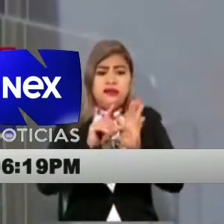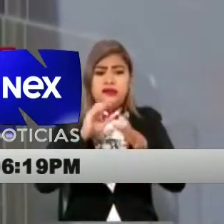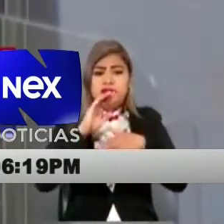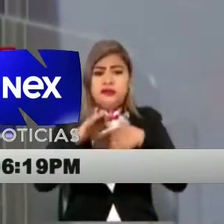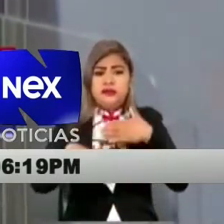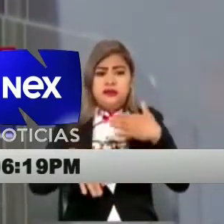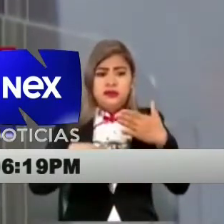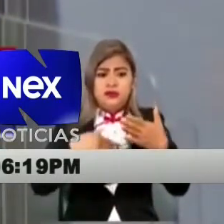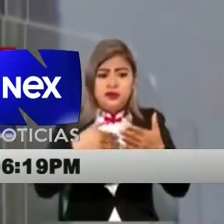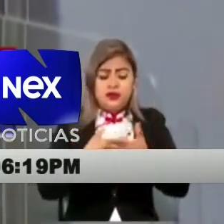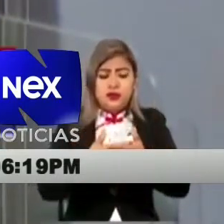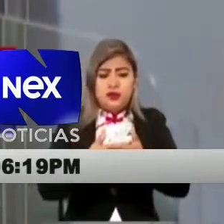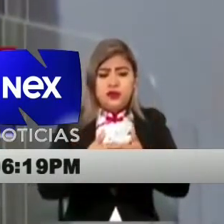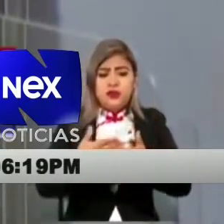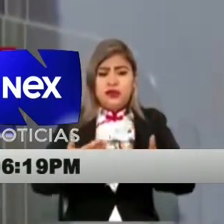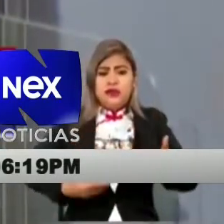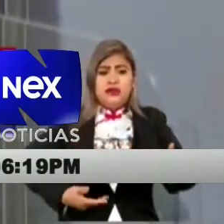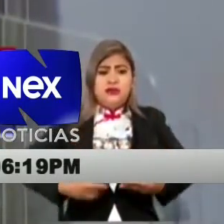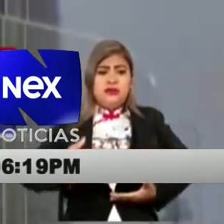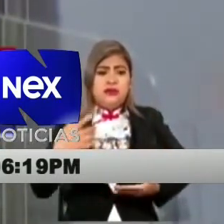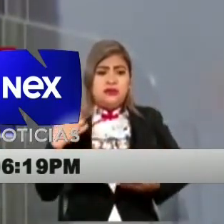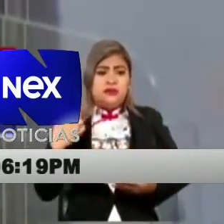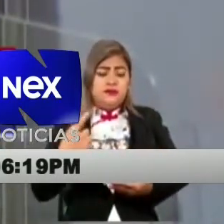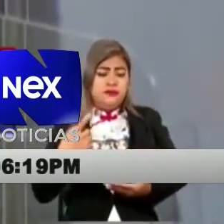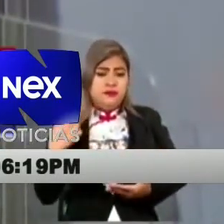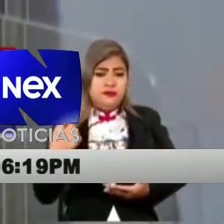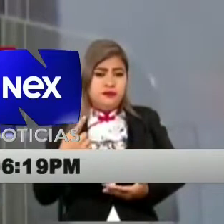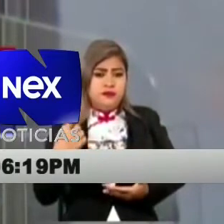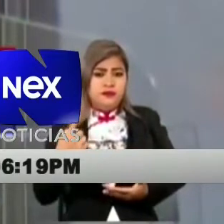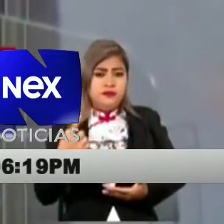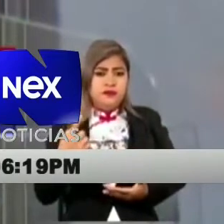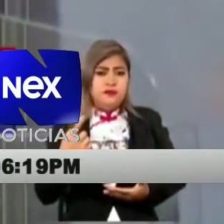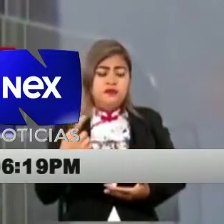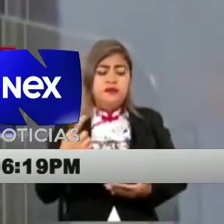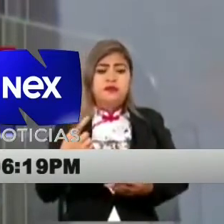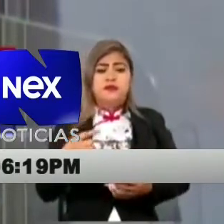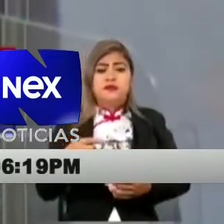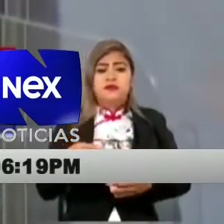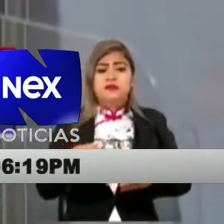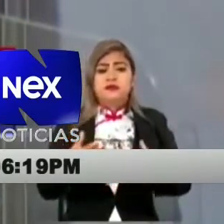estaba en el servicio público desde el momento que la misma se